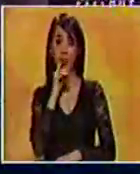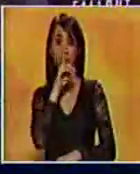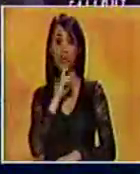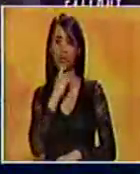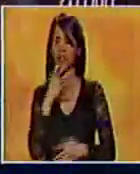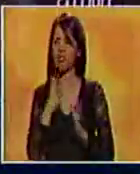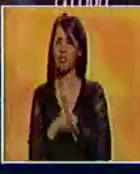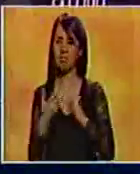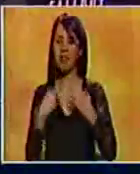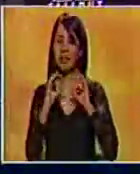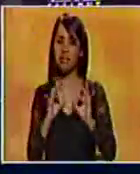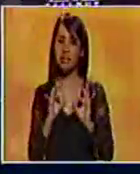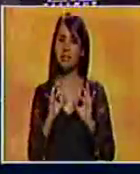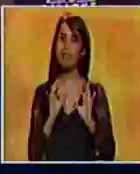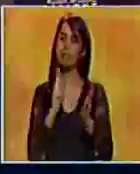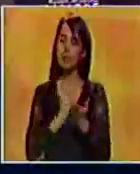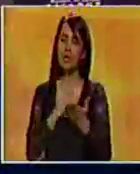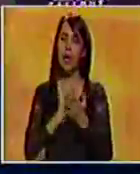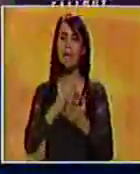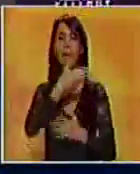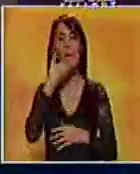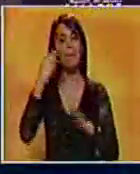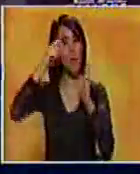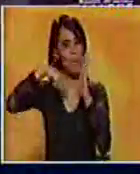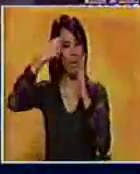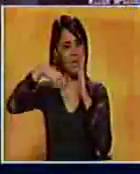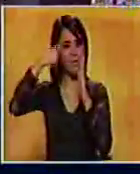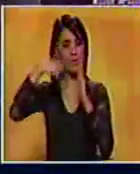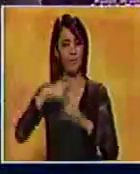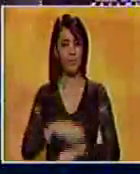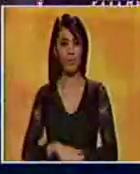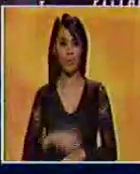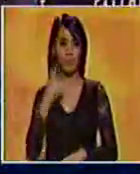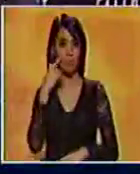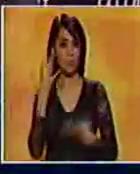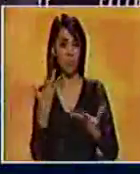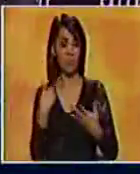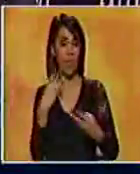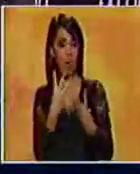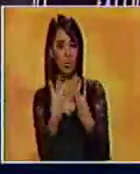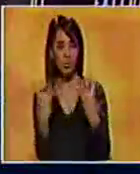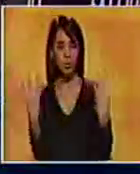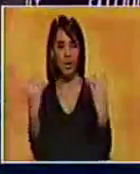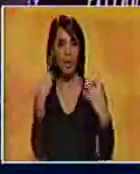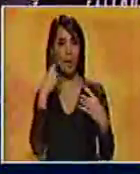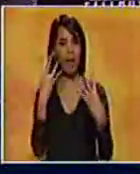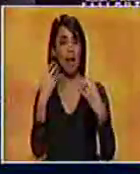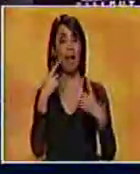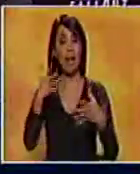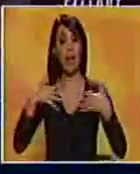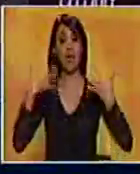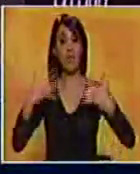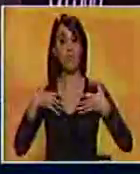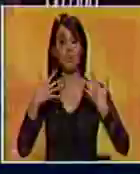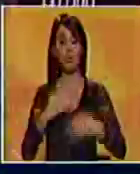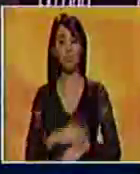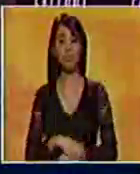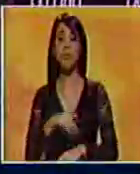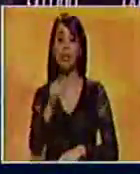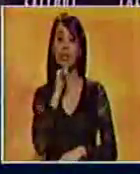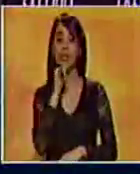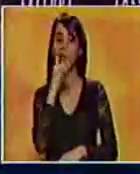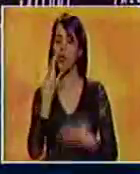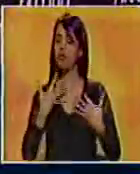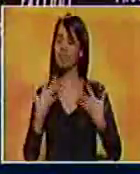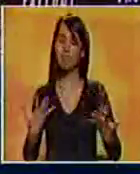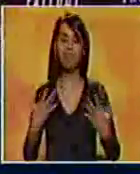es tratar siempre de hacer la mejor película que puede. Contó que busca entretener a sus seguidores y espera que lo disfruten. El actor dijo que para él es